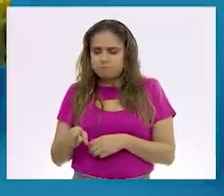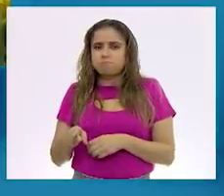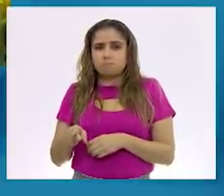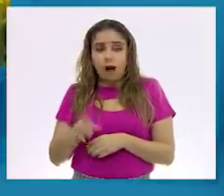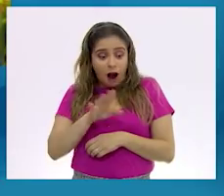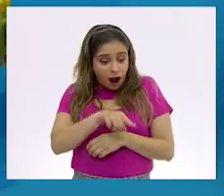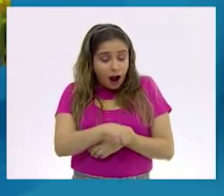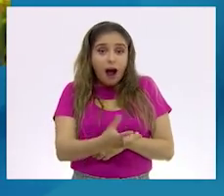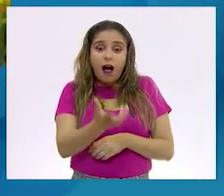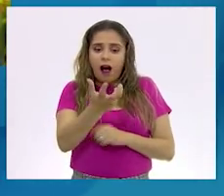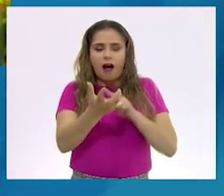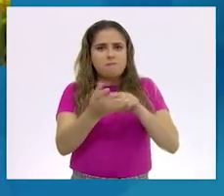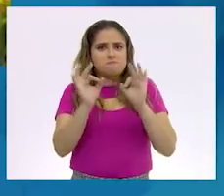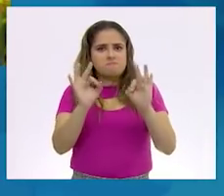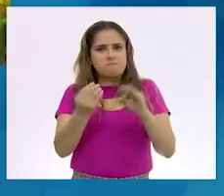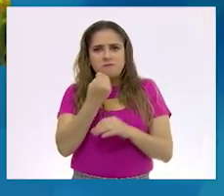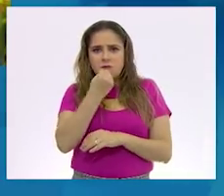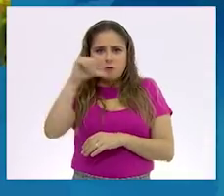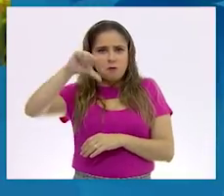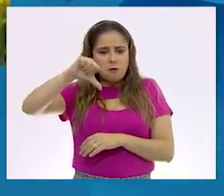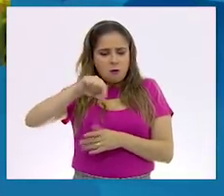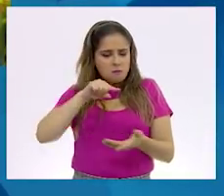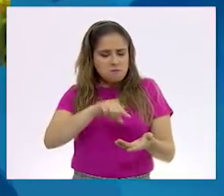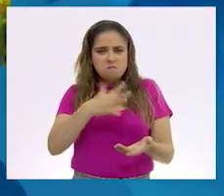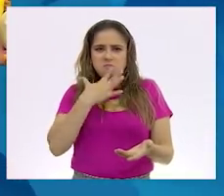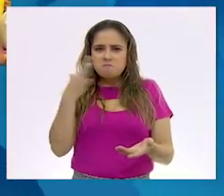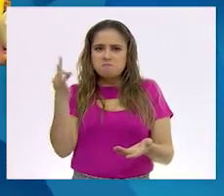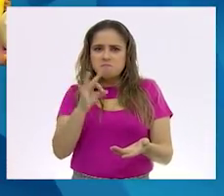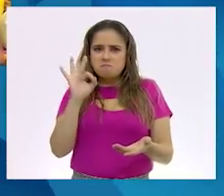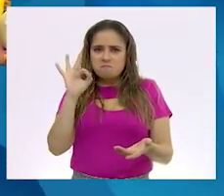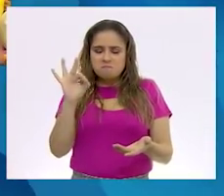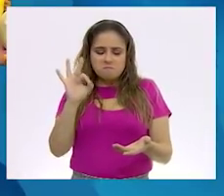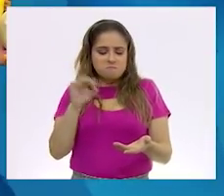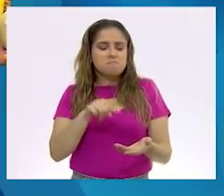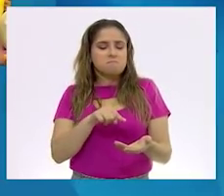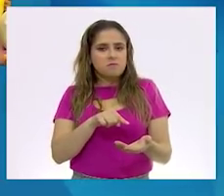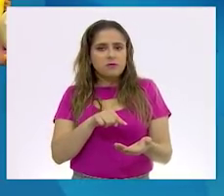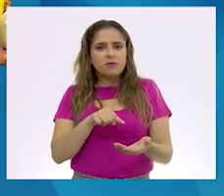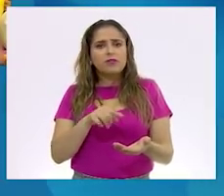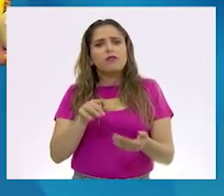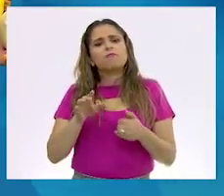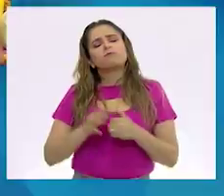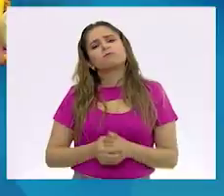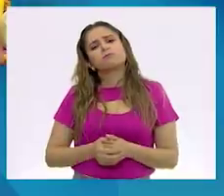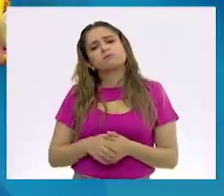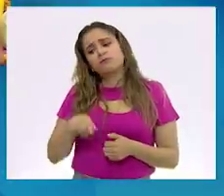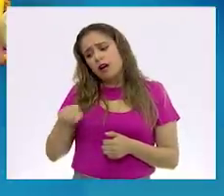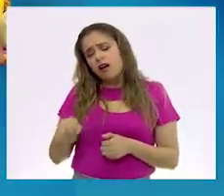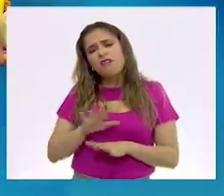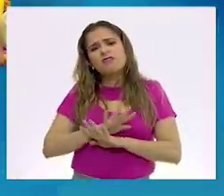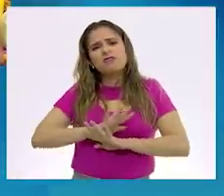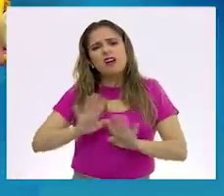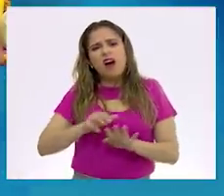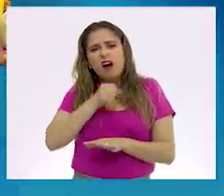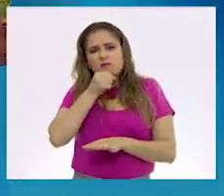¡Oh! Y este ya está para comerse hoy. ¡Hoy se ve delicioso! Oh. Ay, este ya se